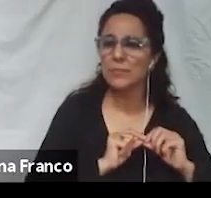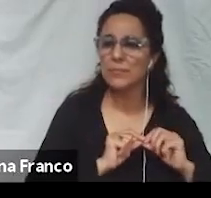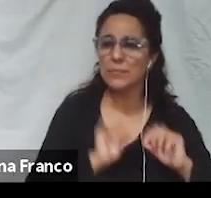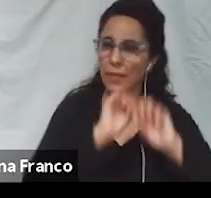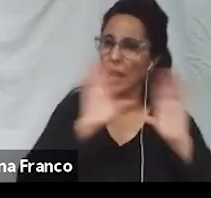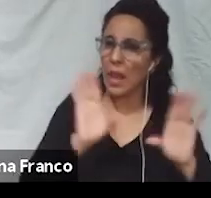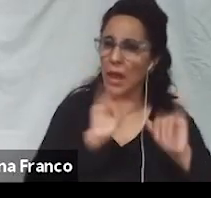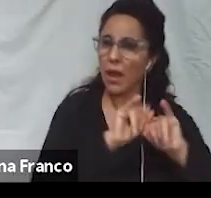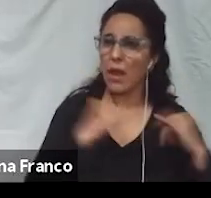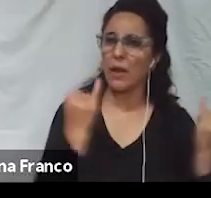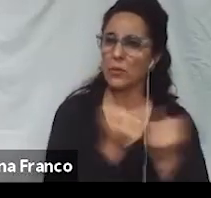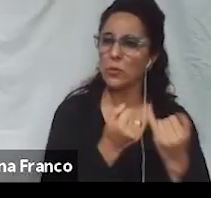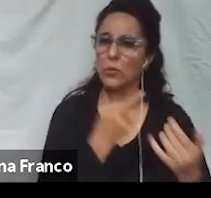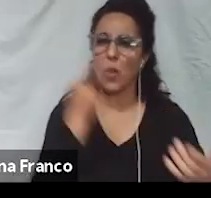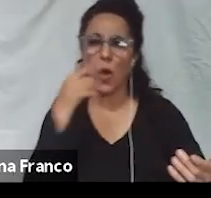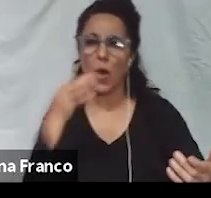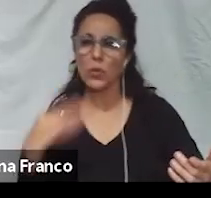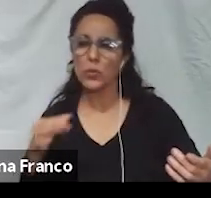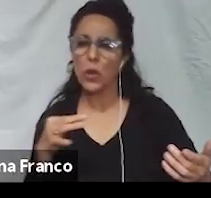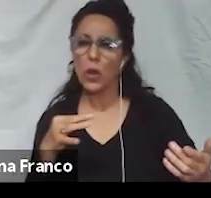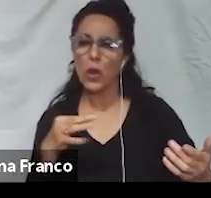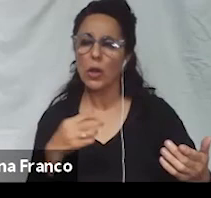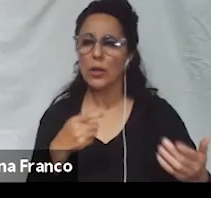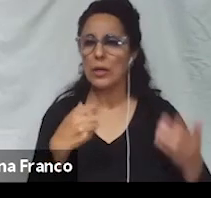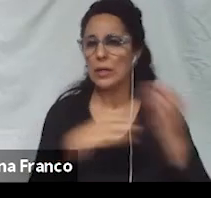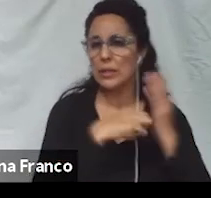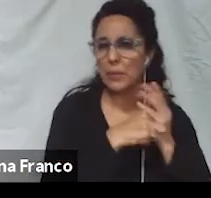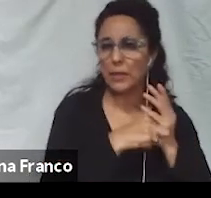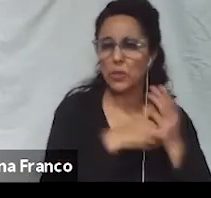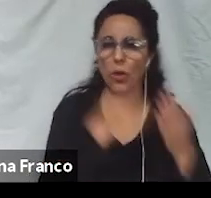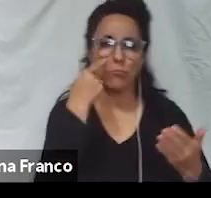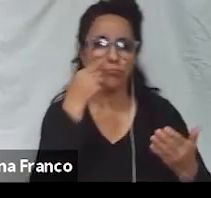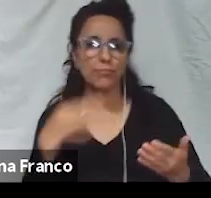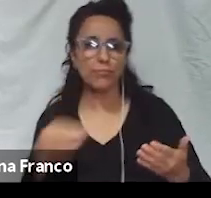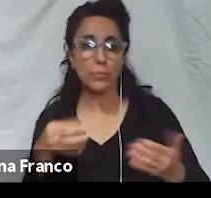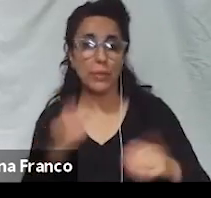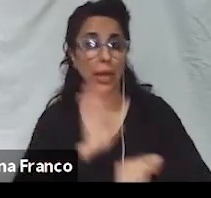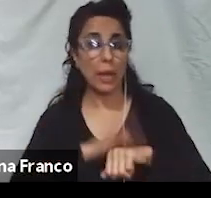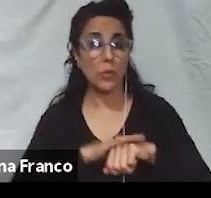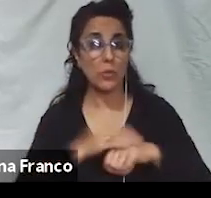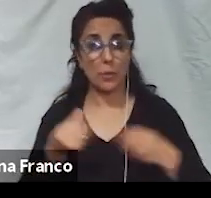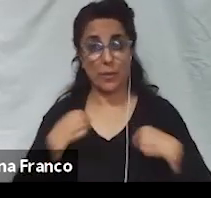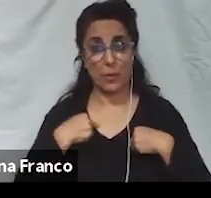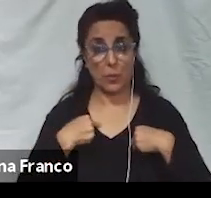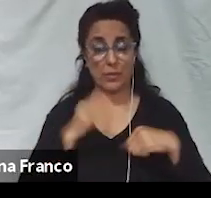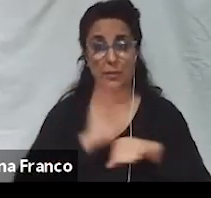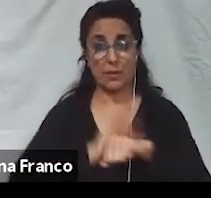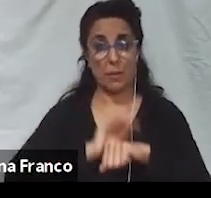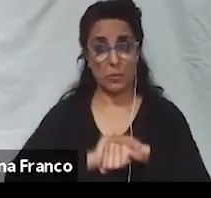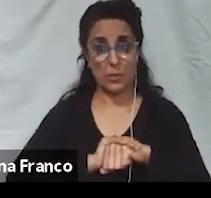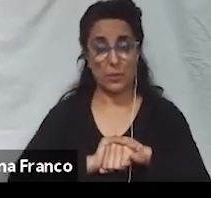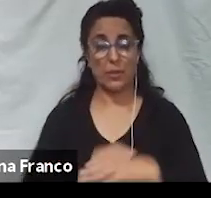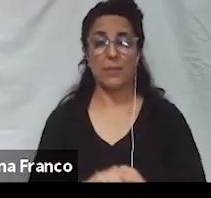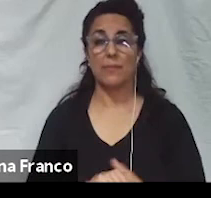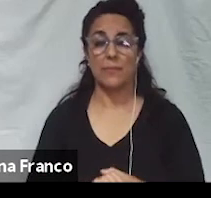fecha hicimos la auditoría, ¿no? Porque de ahí hacia atrás es nuestra responsabilidad, pero si desde esa fecha